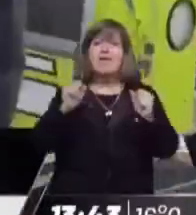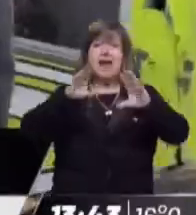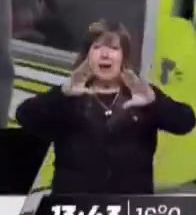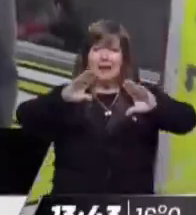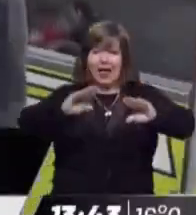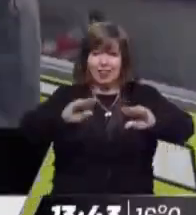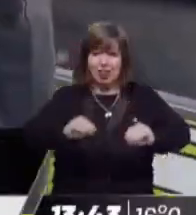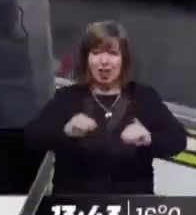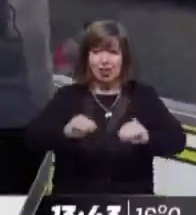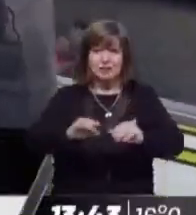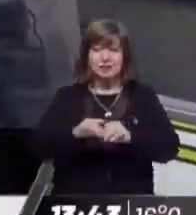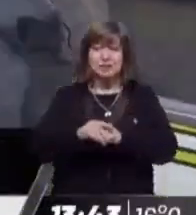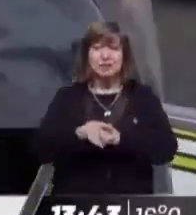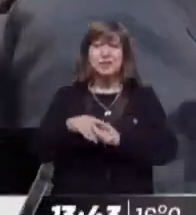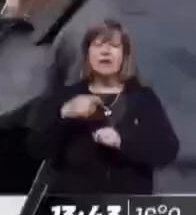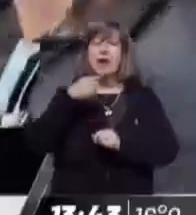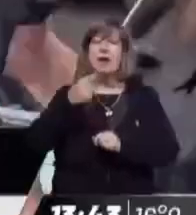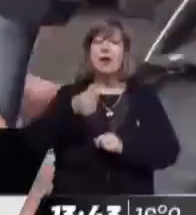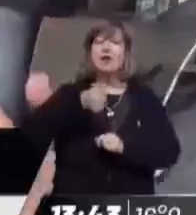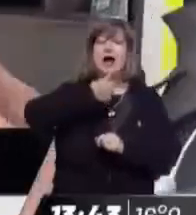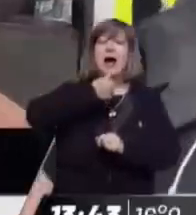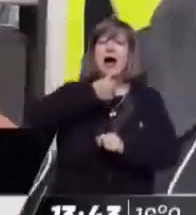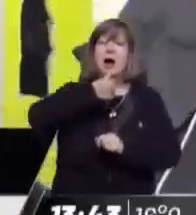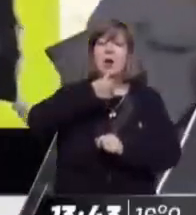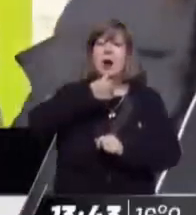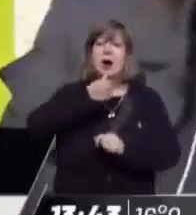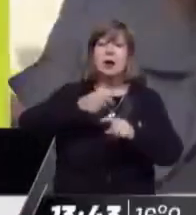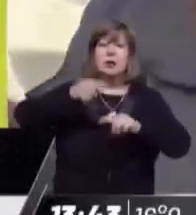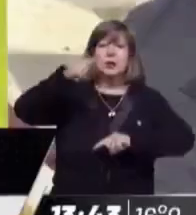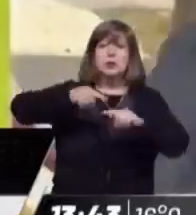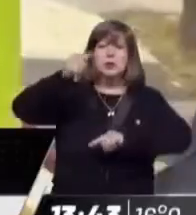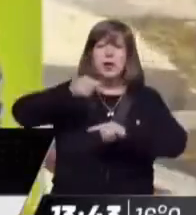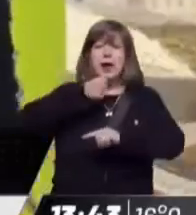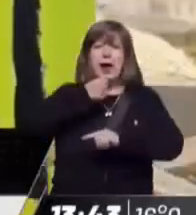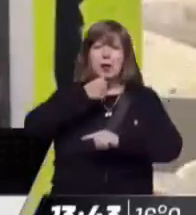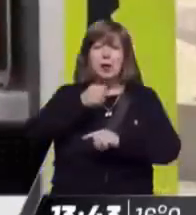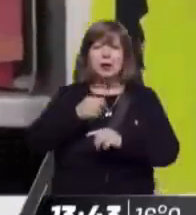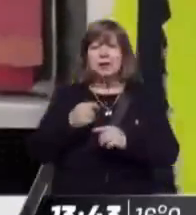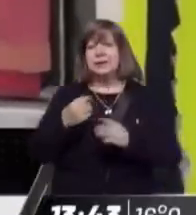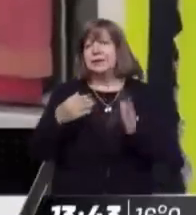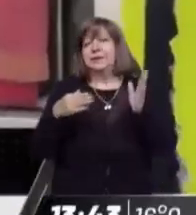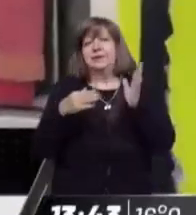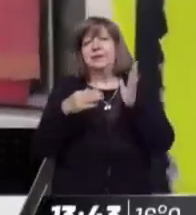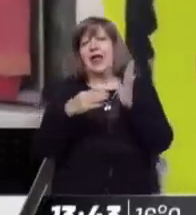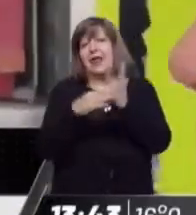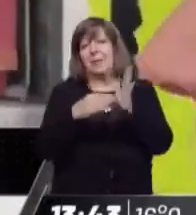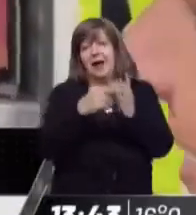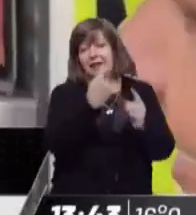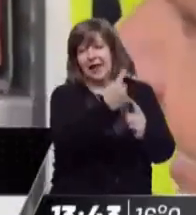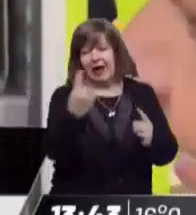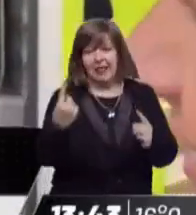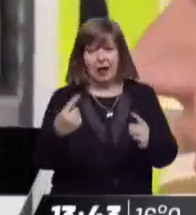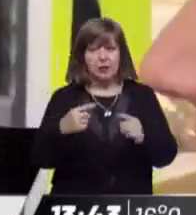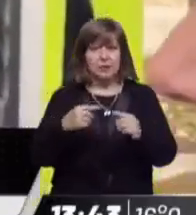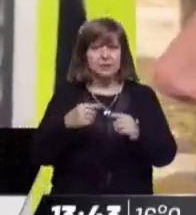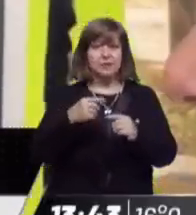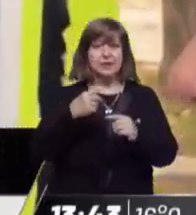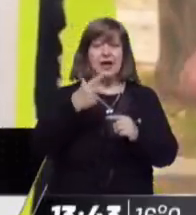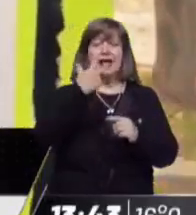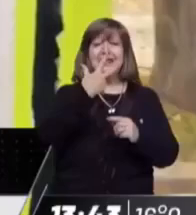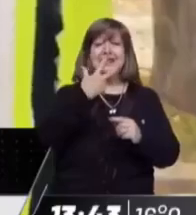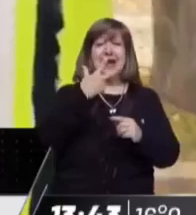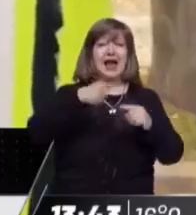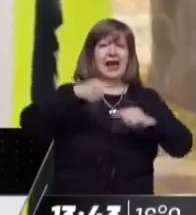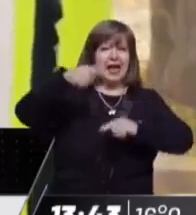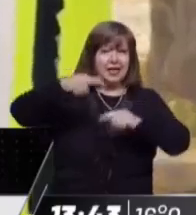Te hago una consultita, ¿cuánta agua se toma? Y mirá, depende de cada bombero, pero calcularle que entre 3, 4 litros de